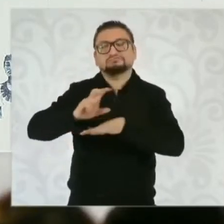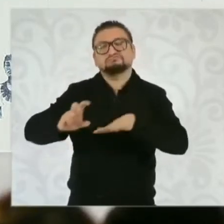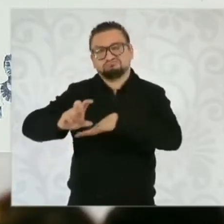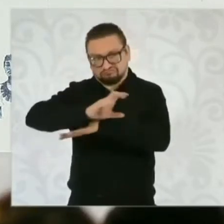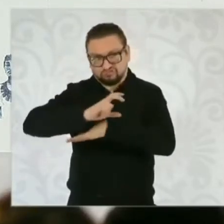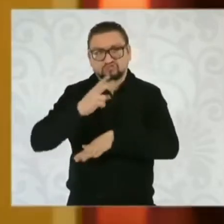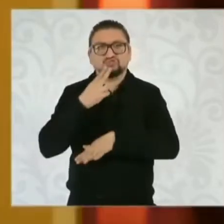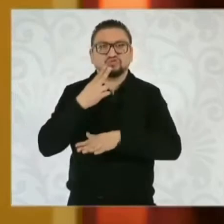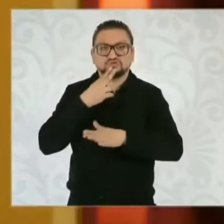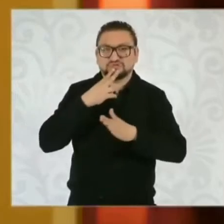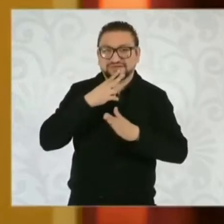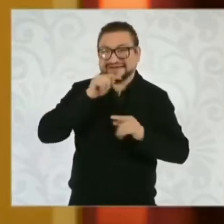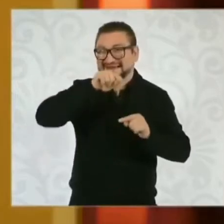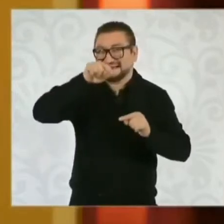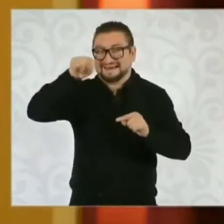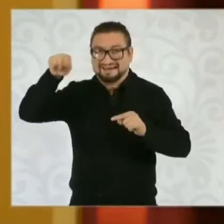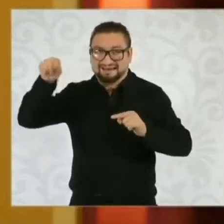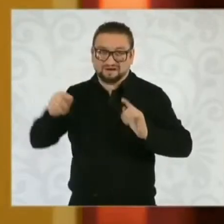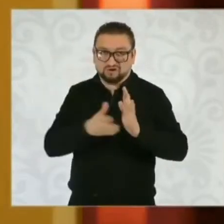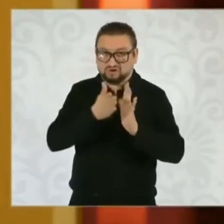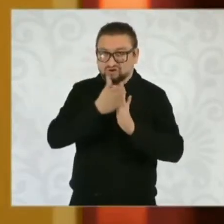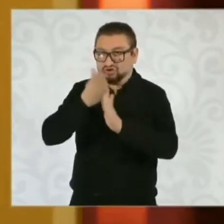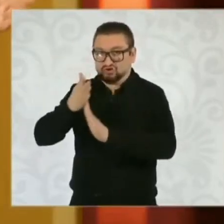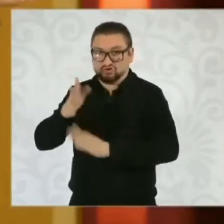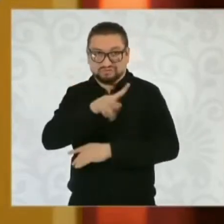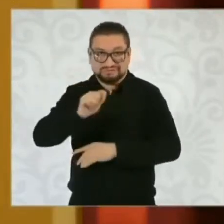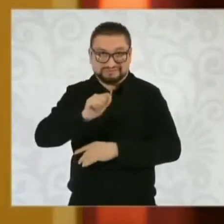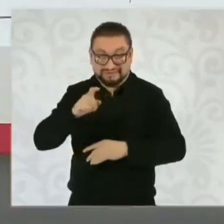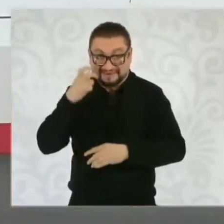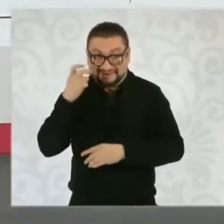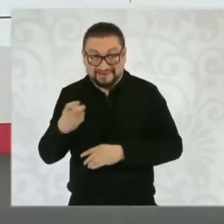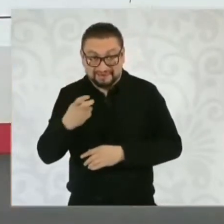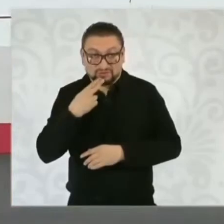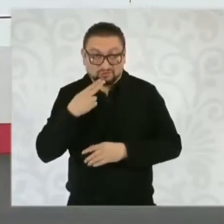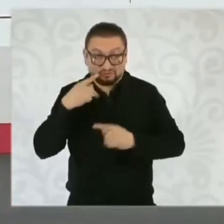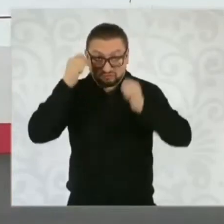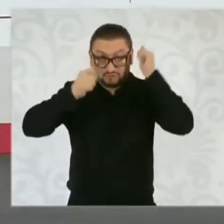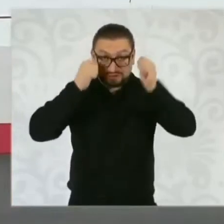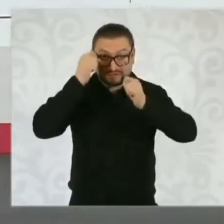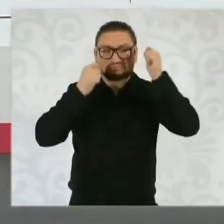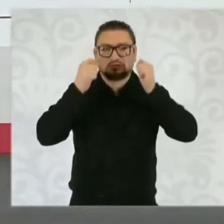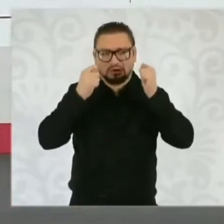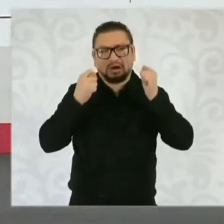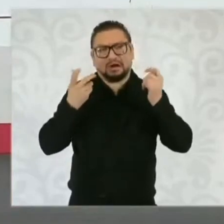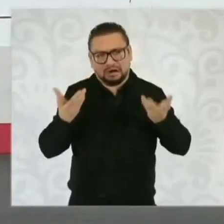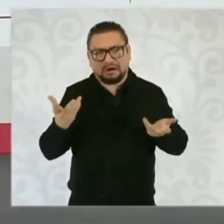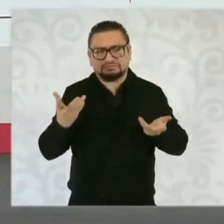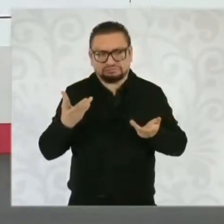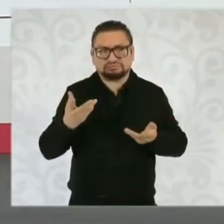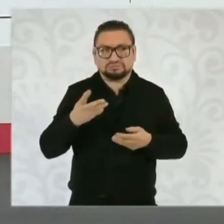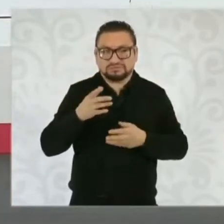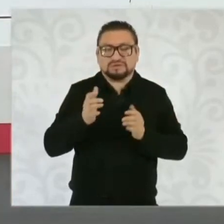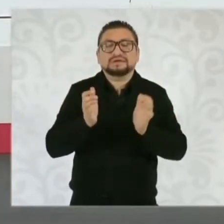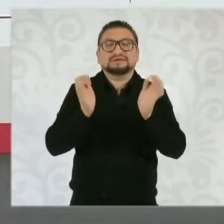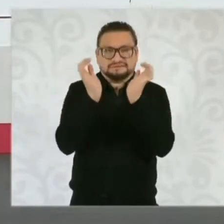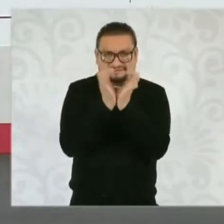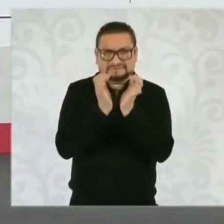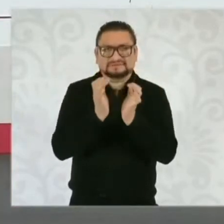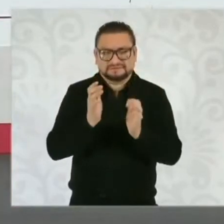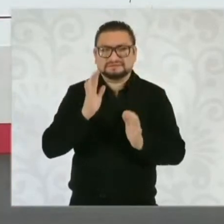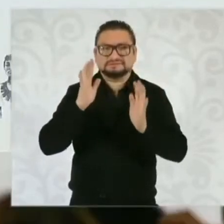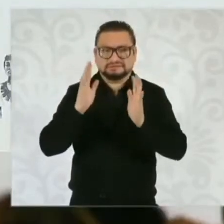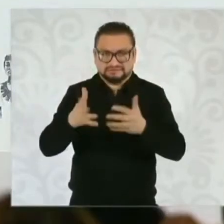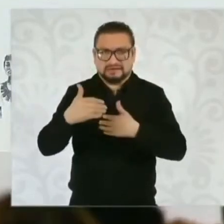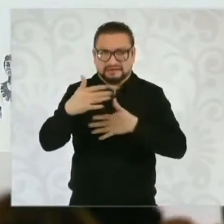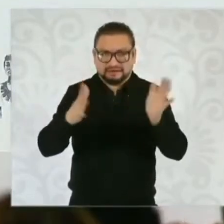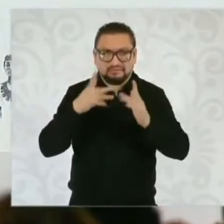Maya, todo es infraestructura de la Cuarta Transformación y ya el ISSSTE va a tener, ya tienes de hecho